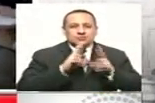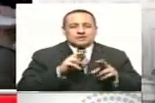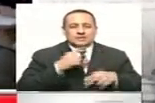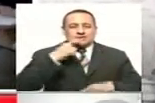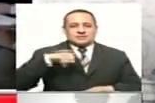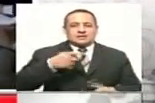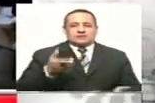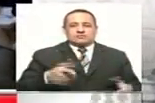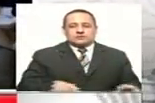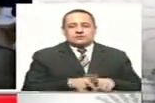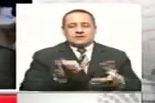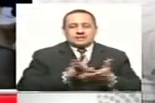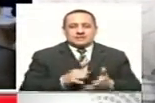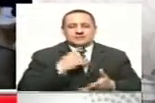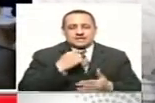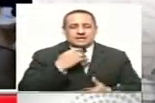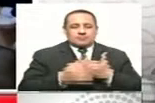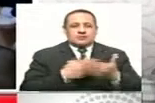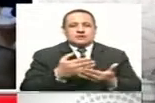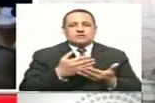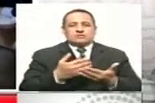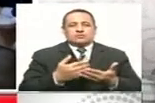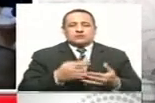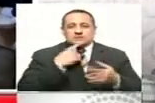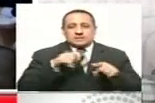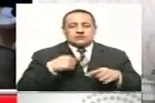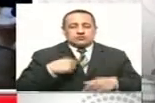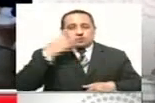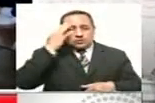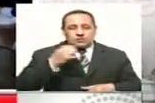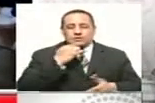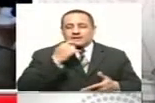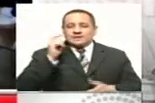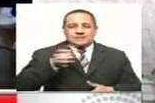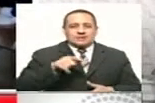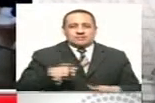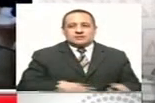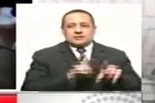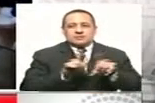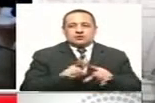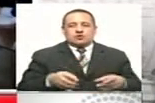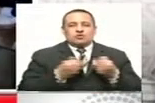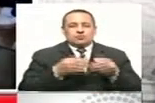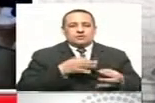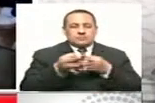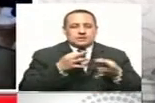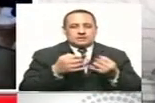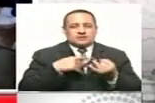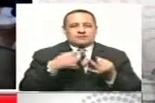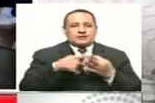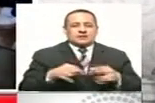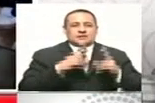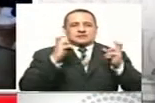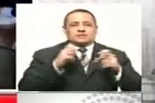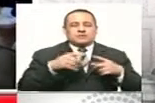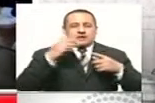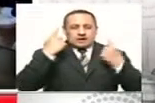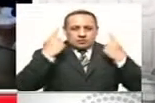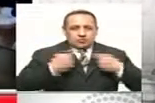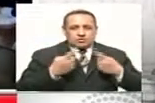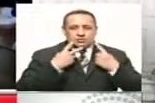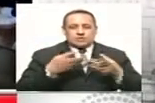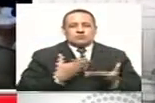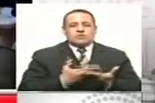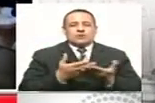demandas que se están haciendo. Entonces, creo que ahí tenemos que tener, como bien lo dijo uno de ustedes, tener la disposición todos